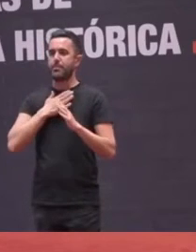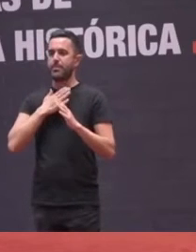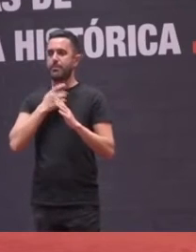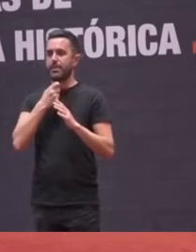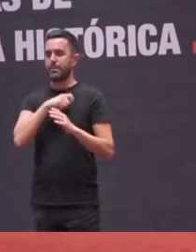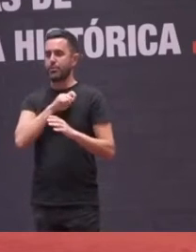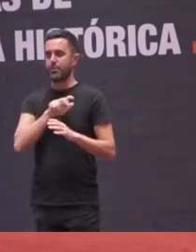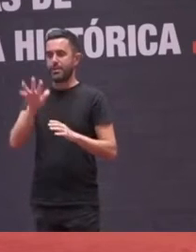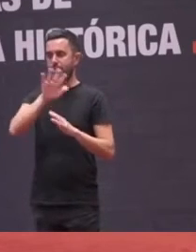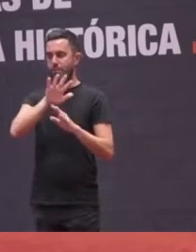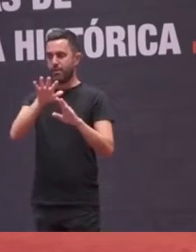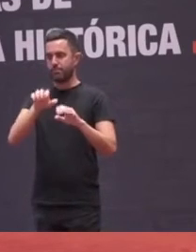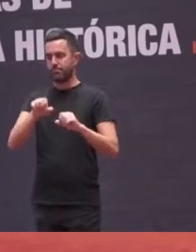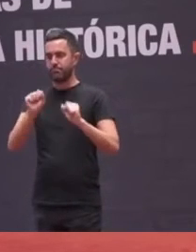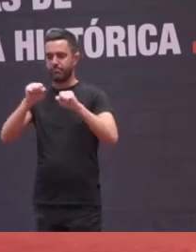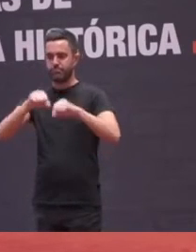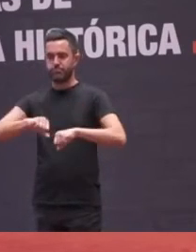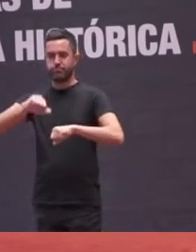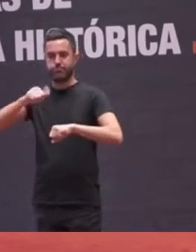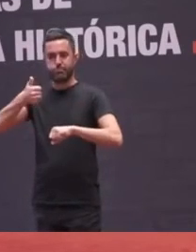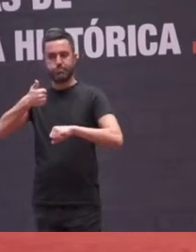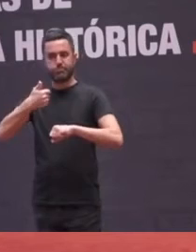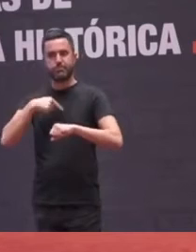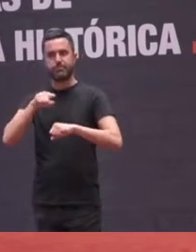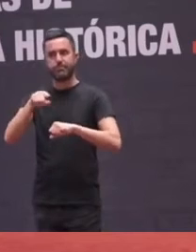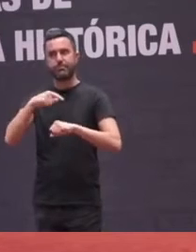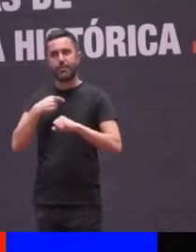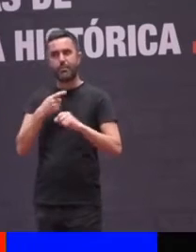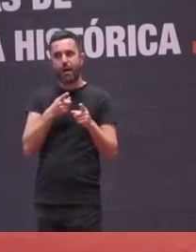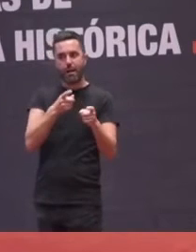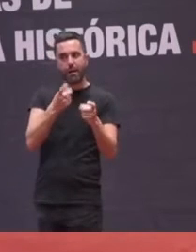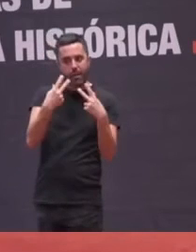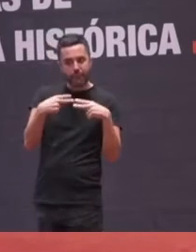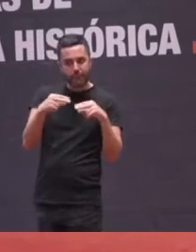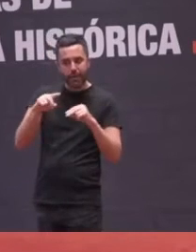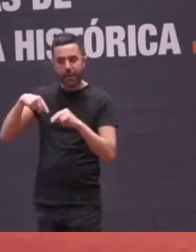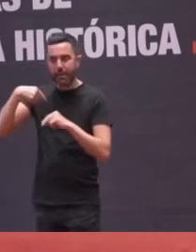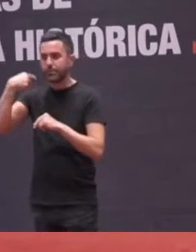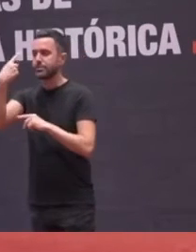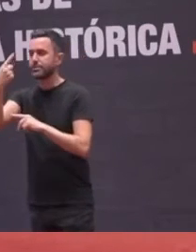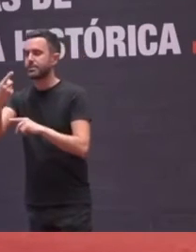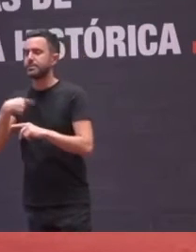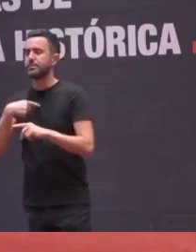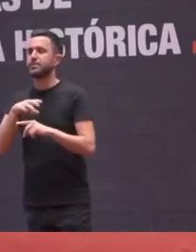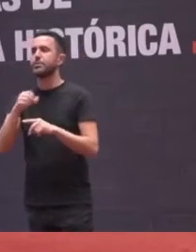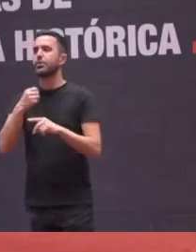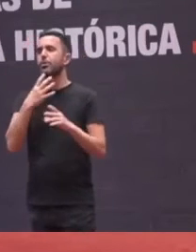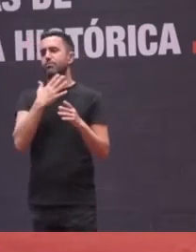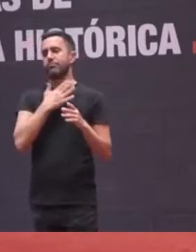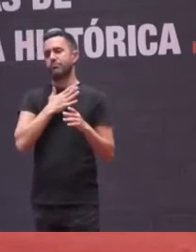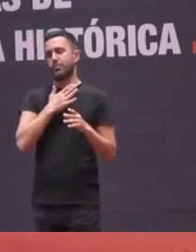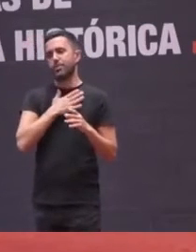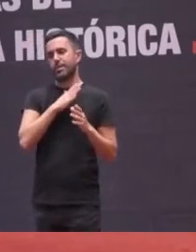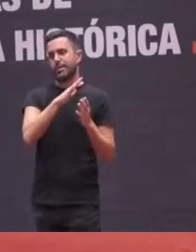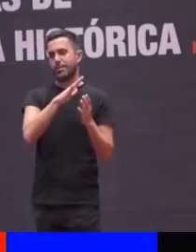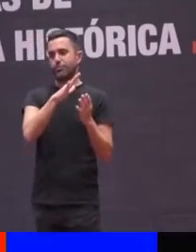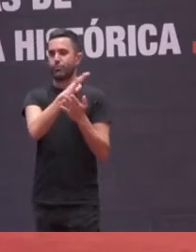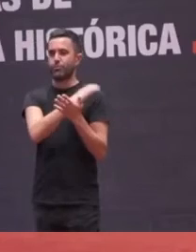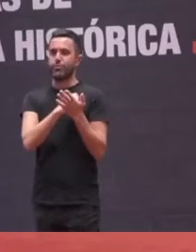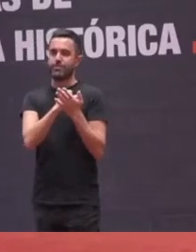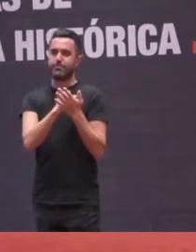de rematar a guerra, en aprobar unha lei para recoñecer que todos os bens que estaban escritos á coroa, que a